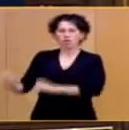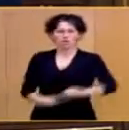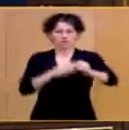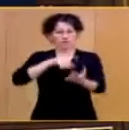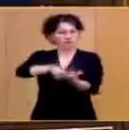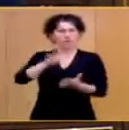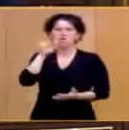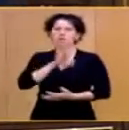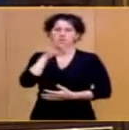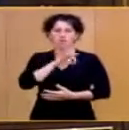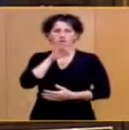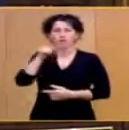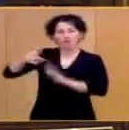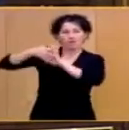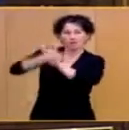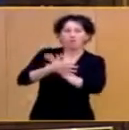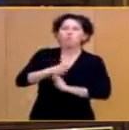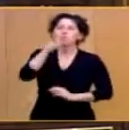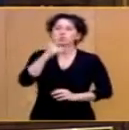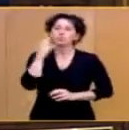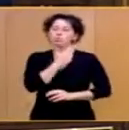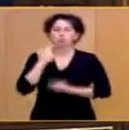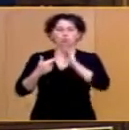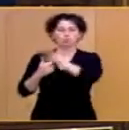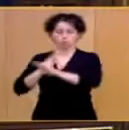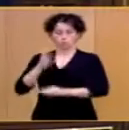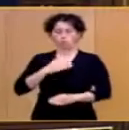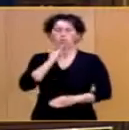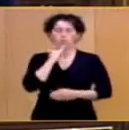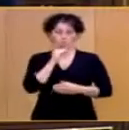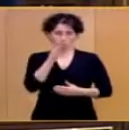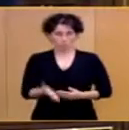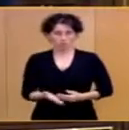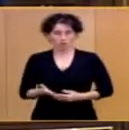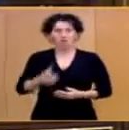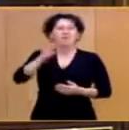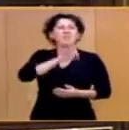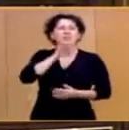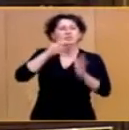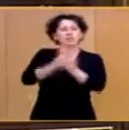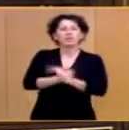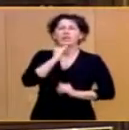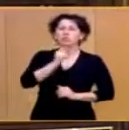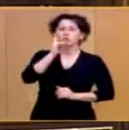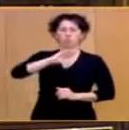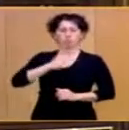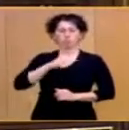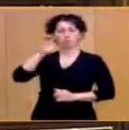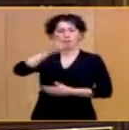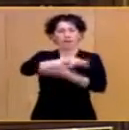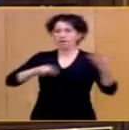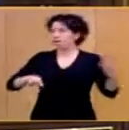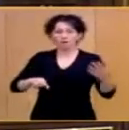explica el porqué de su compromiso con nuestro idioma. El gallego no solo es el idioma propio de Galicia, es el idioma de las